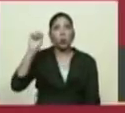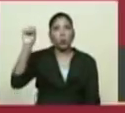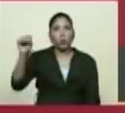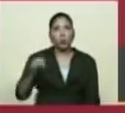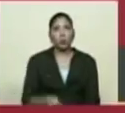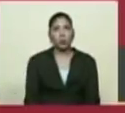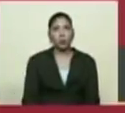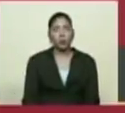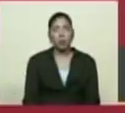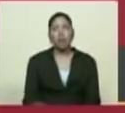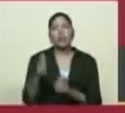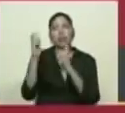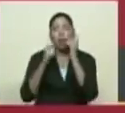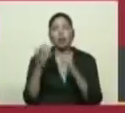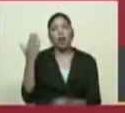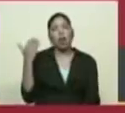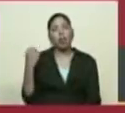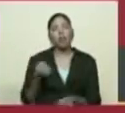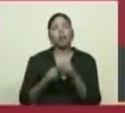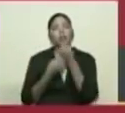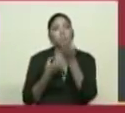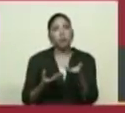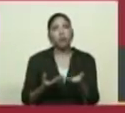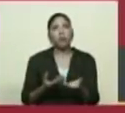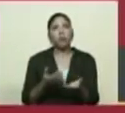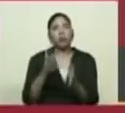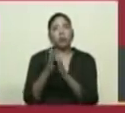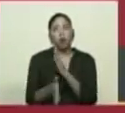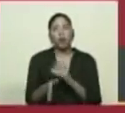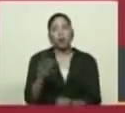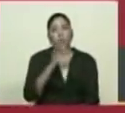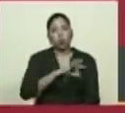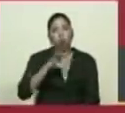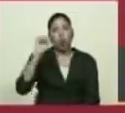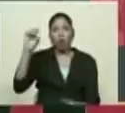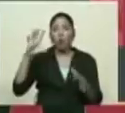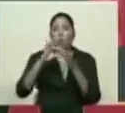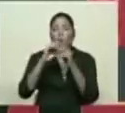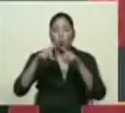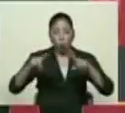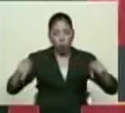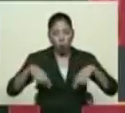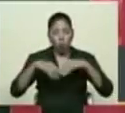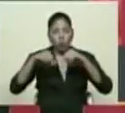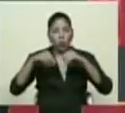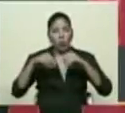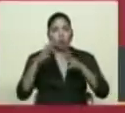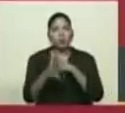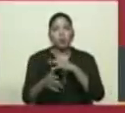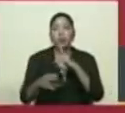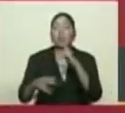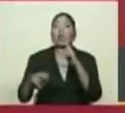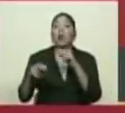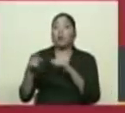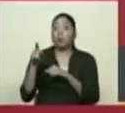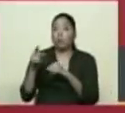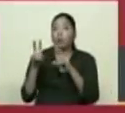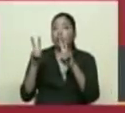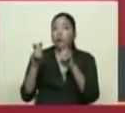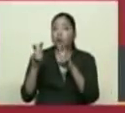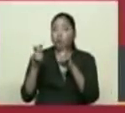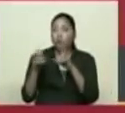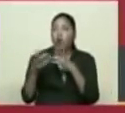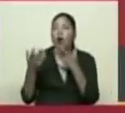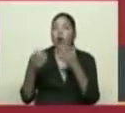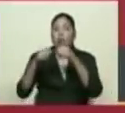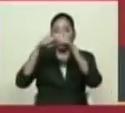Cuando Chávez habló del socialismo en lo territorial, habló de la construcción del sistema comunal, de